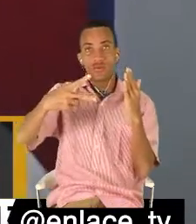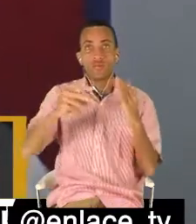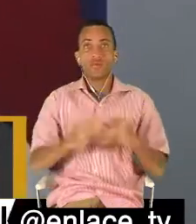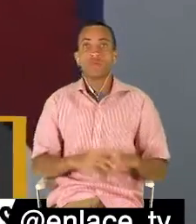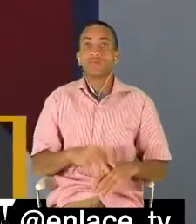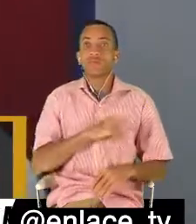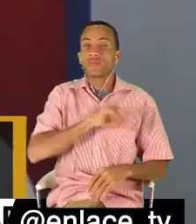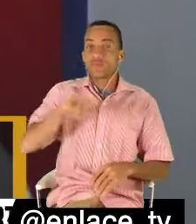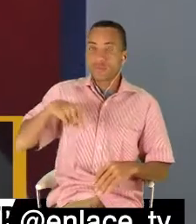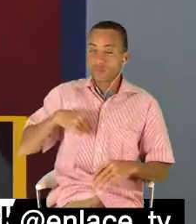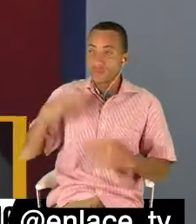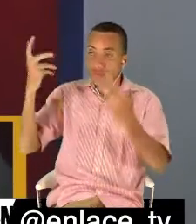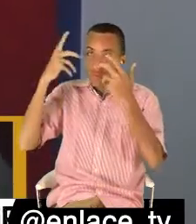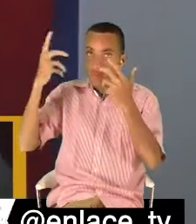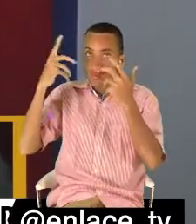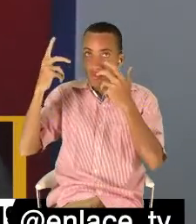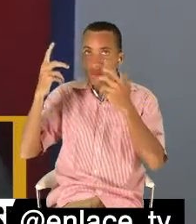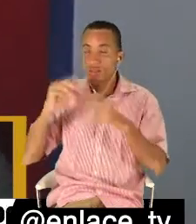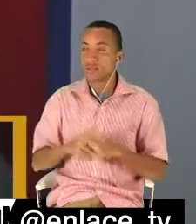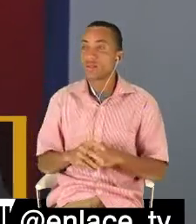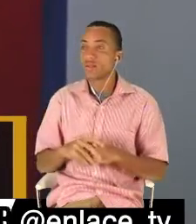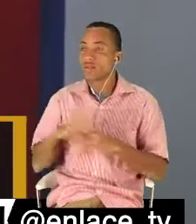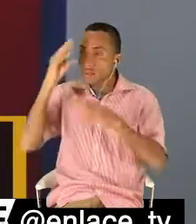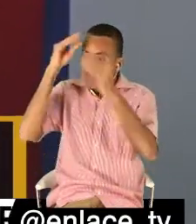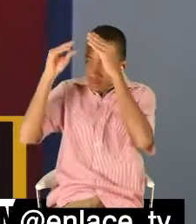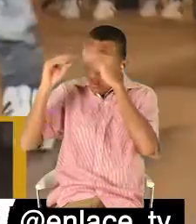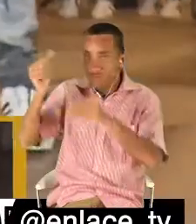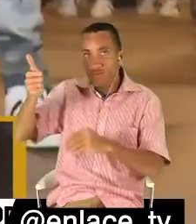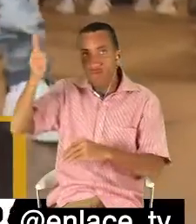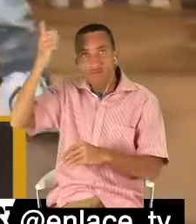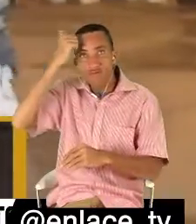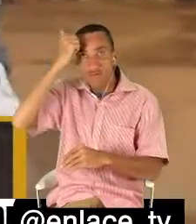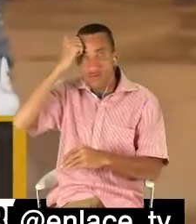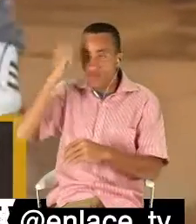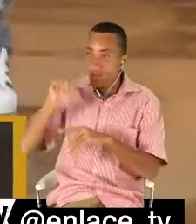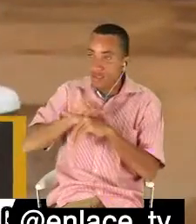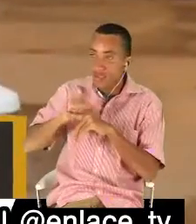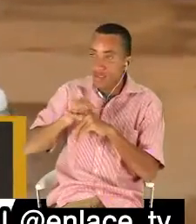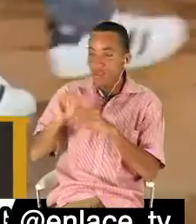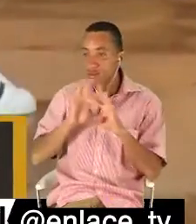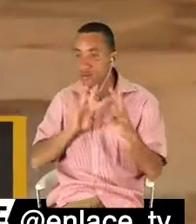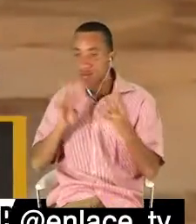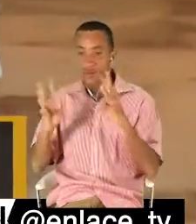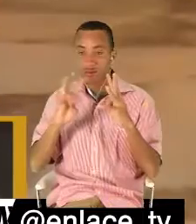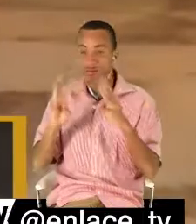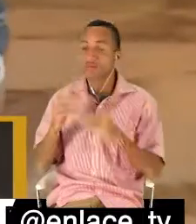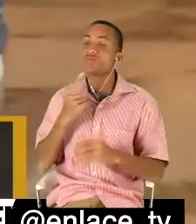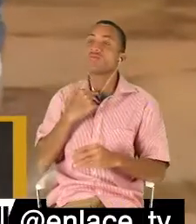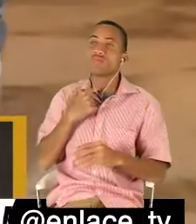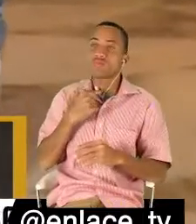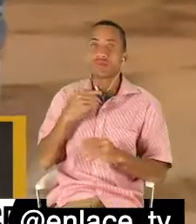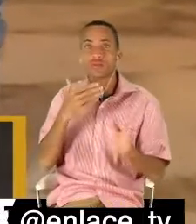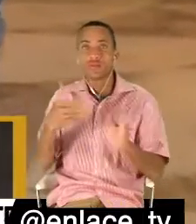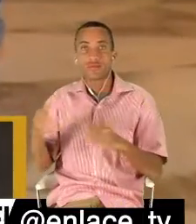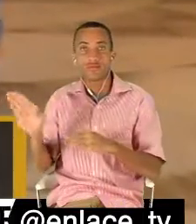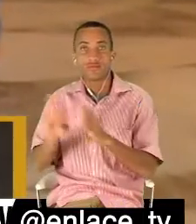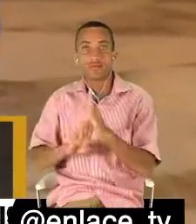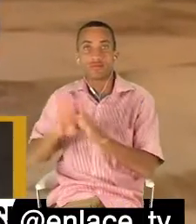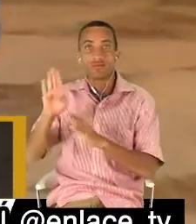nosotros nos dedican mucho tiempo, nos enseñan muchas coreografías y pues me ha gustado mucho este proceso de formación, porque